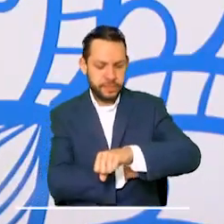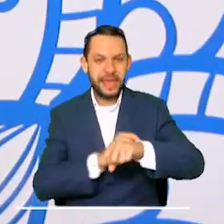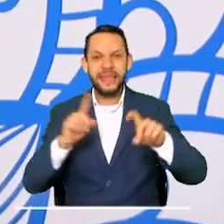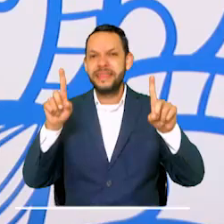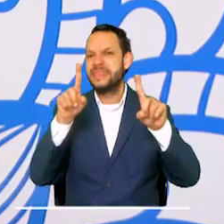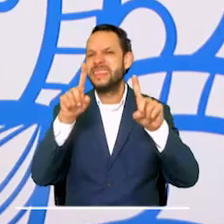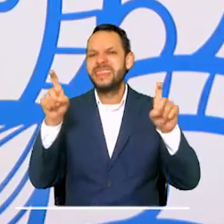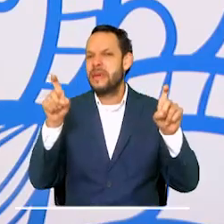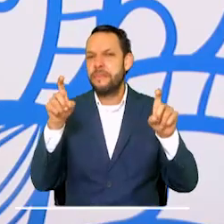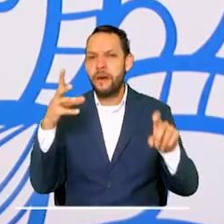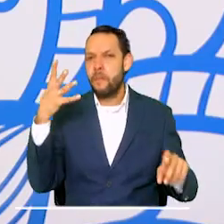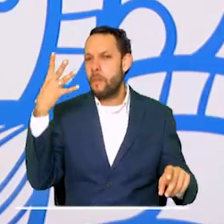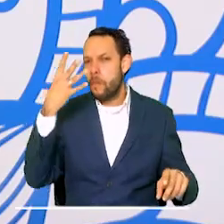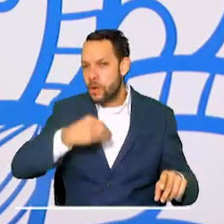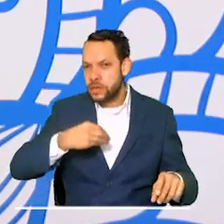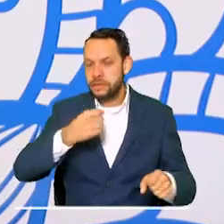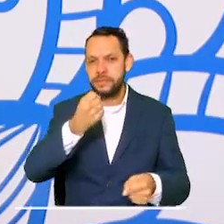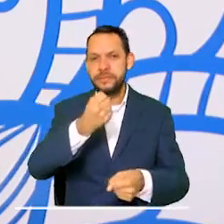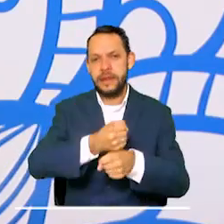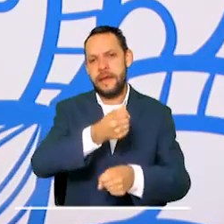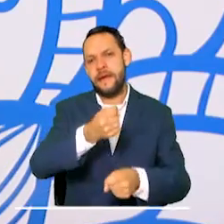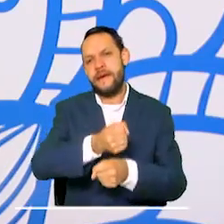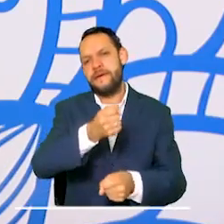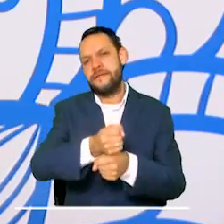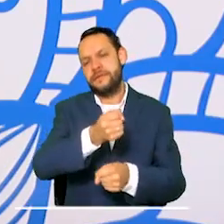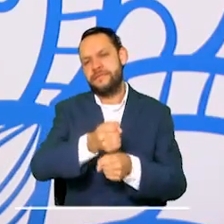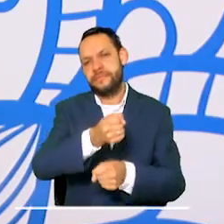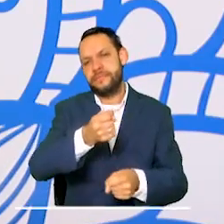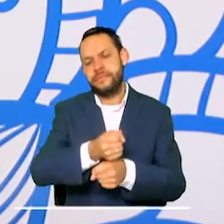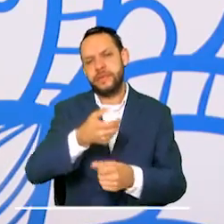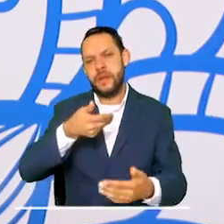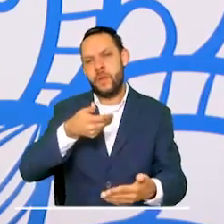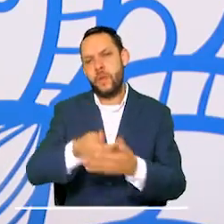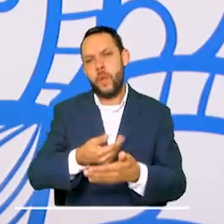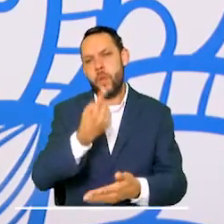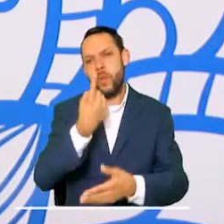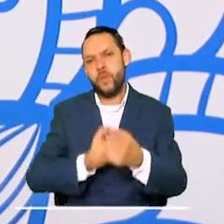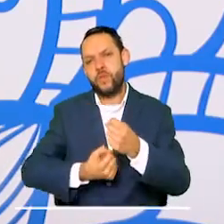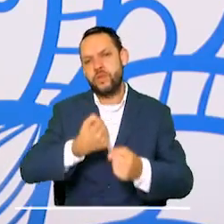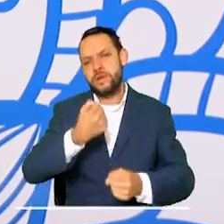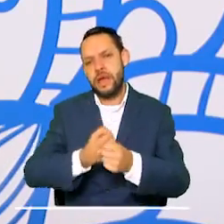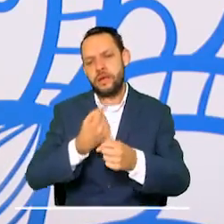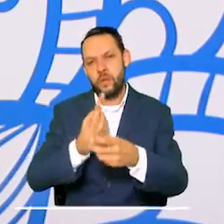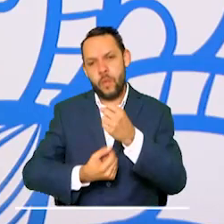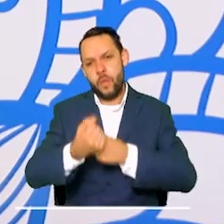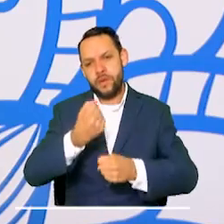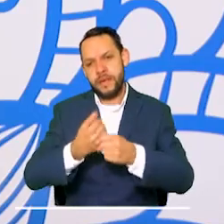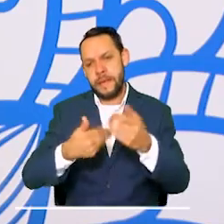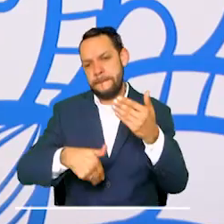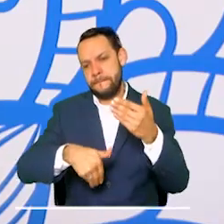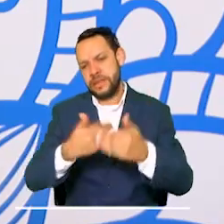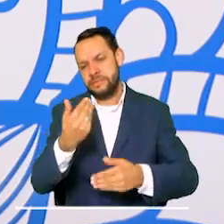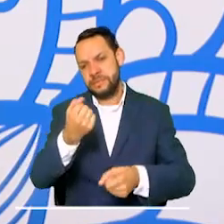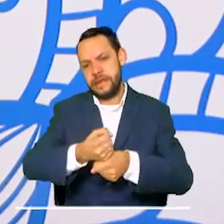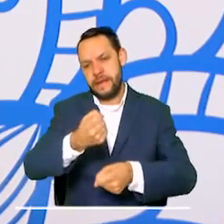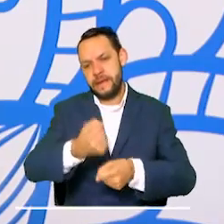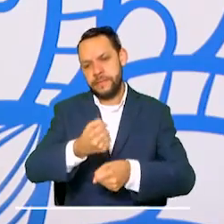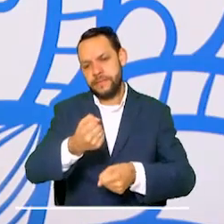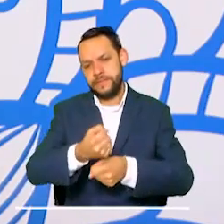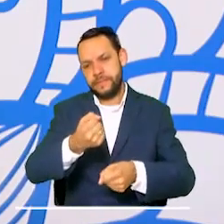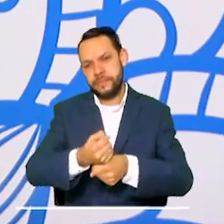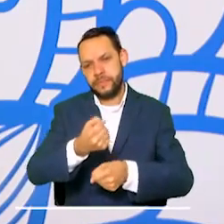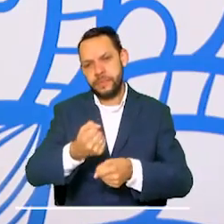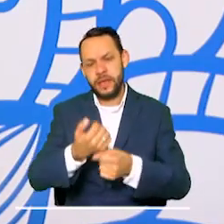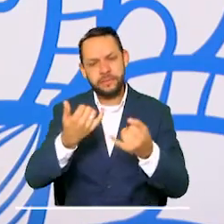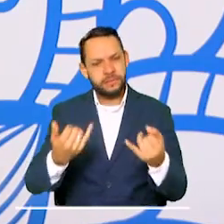empezado a trabajar desde hace muy poquito tiempo, desde el año pasado concretamente, para entrar un poquito